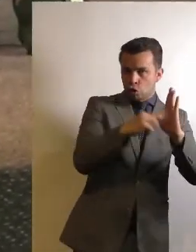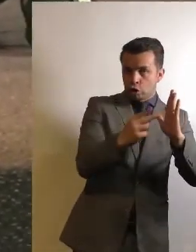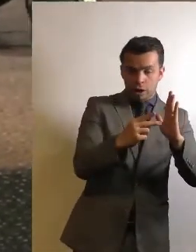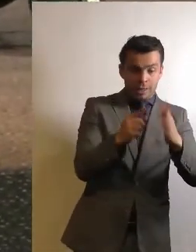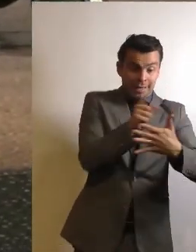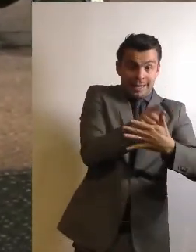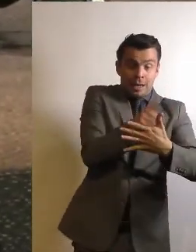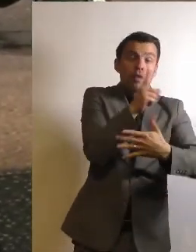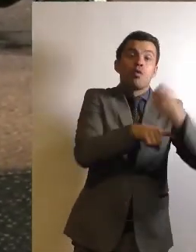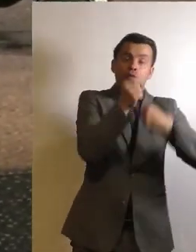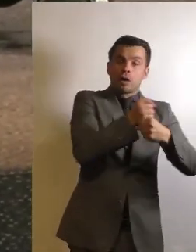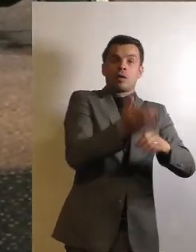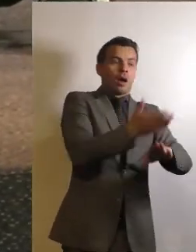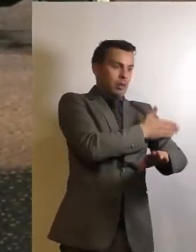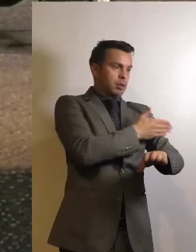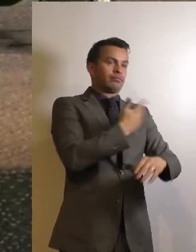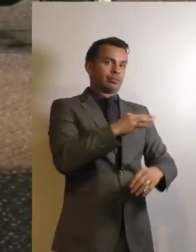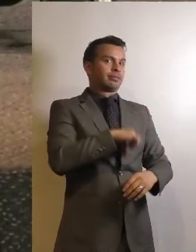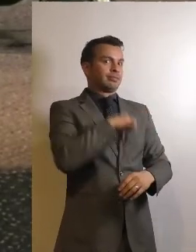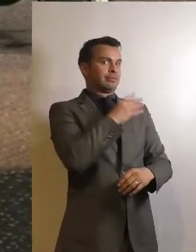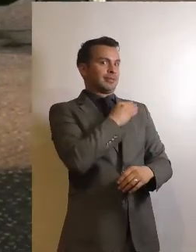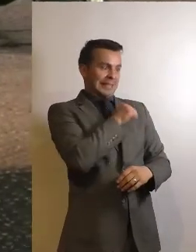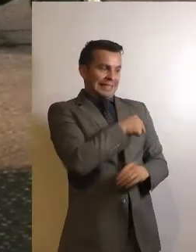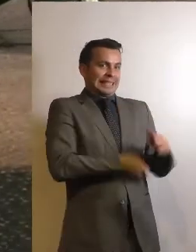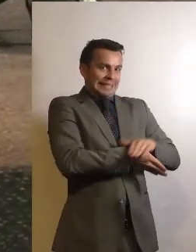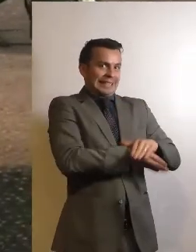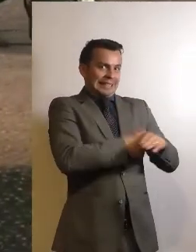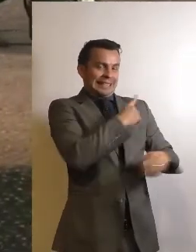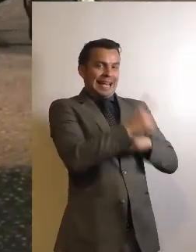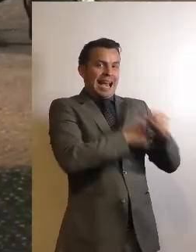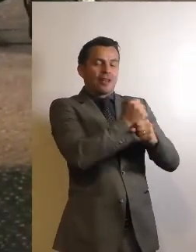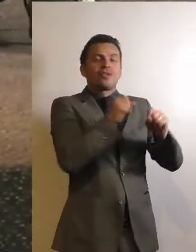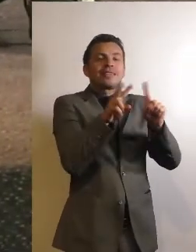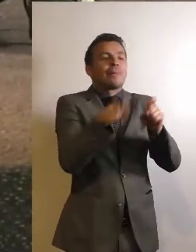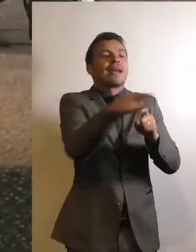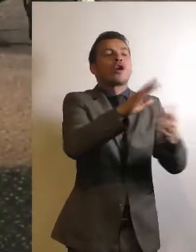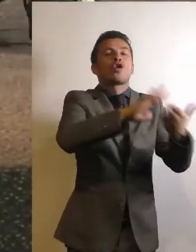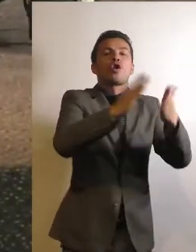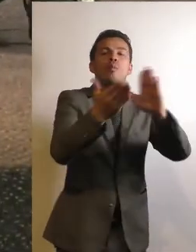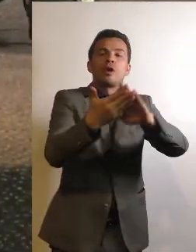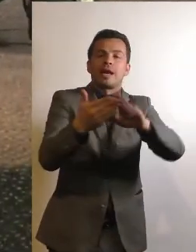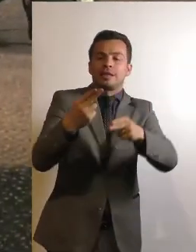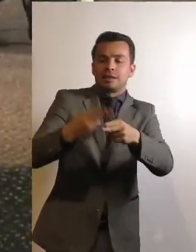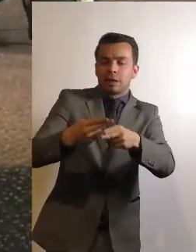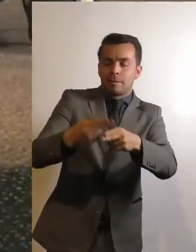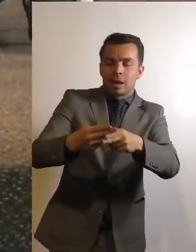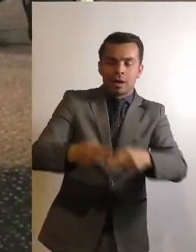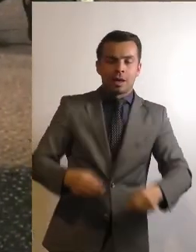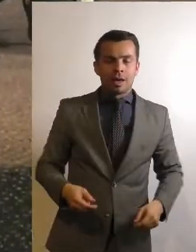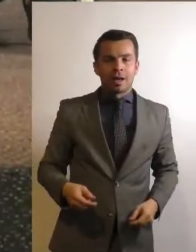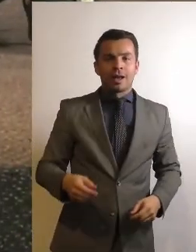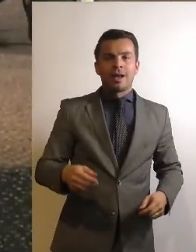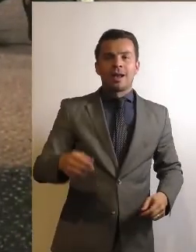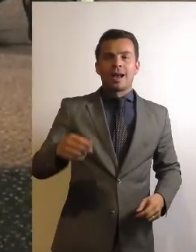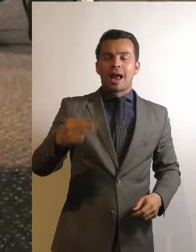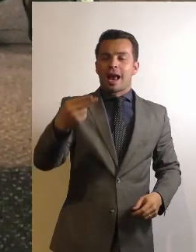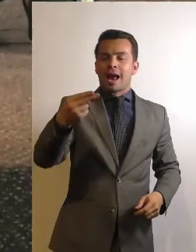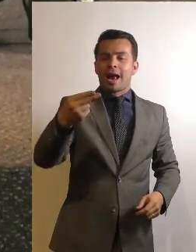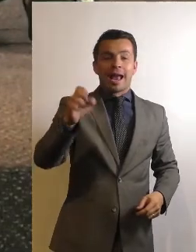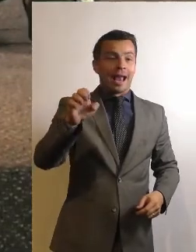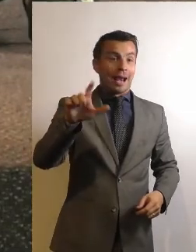orgullosamente y vamos continuando este año la implementación de la comunidad Health Tech en Colombia. A partir de ahí